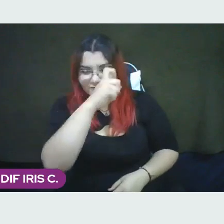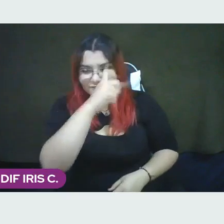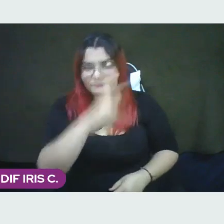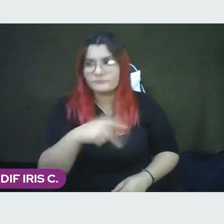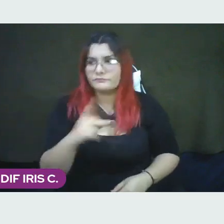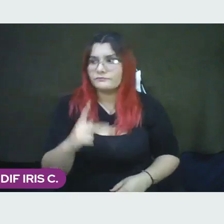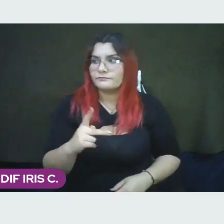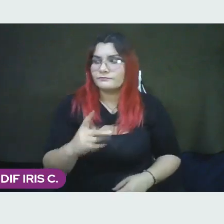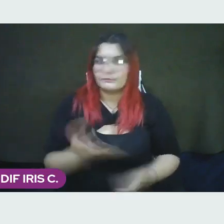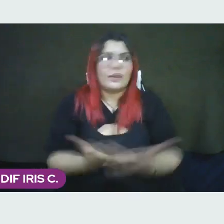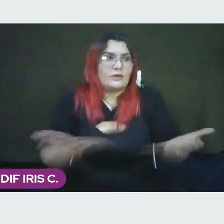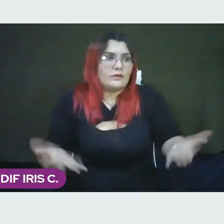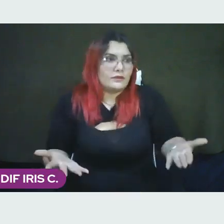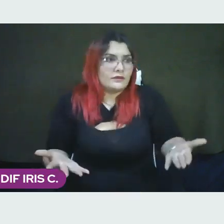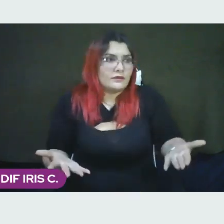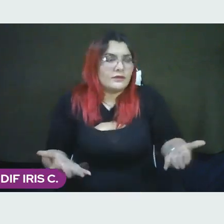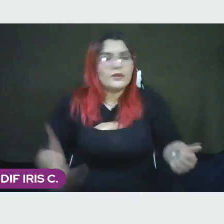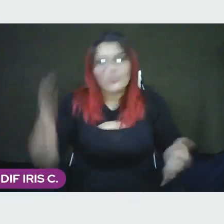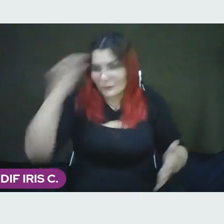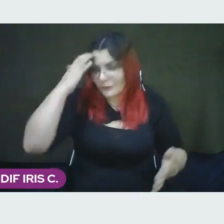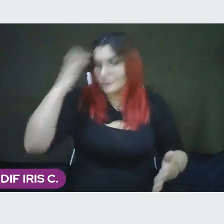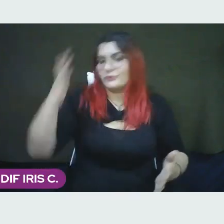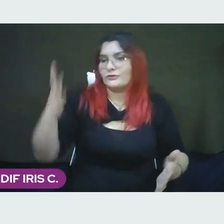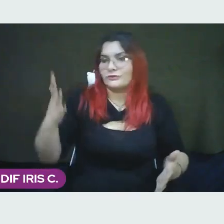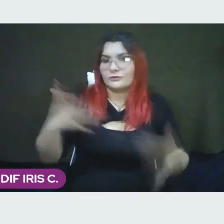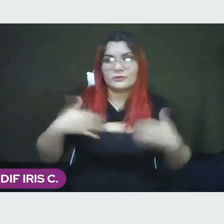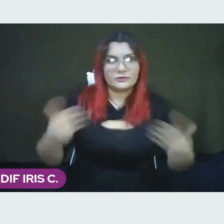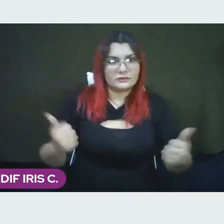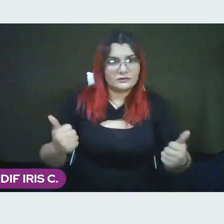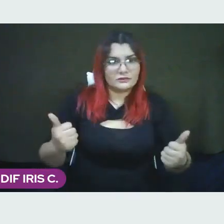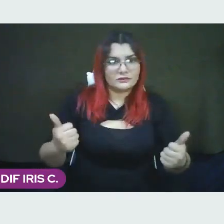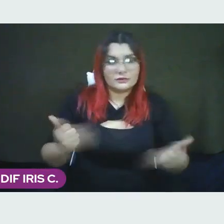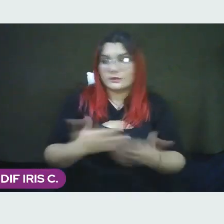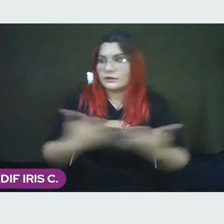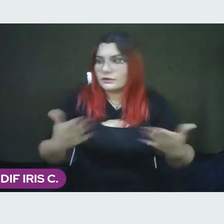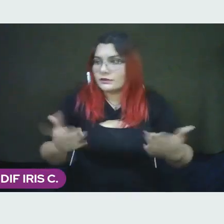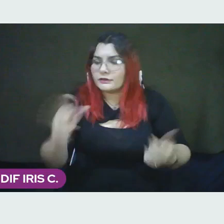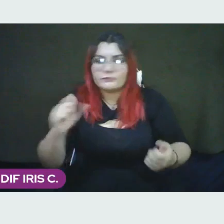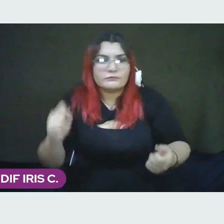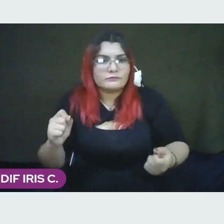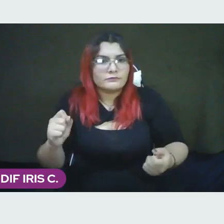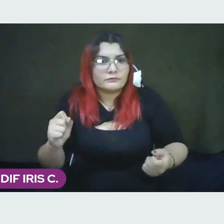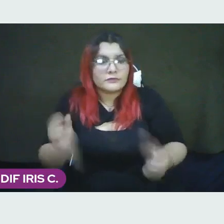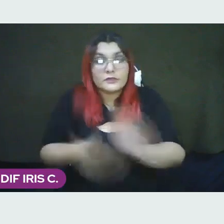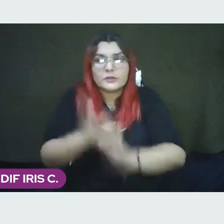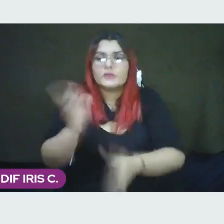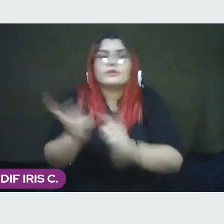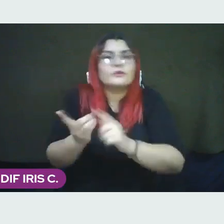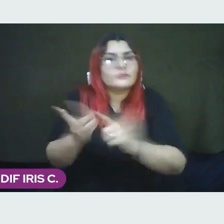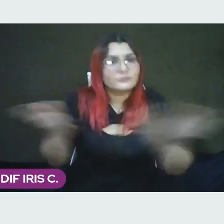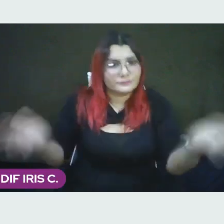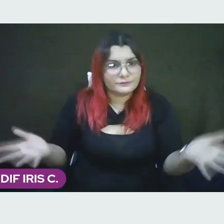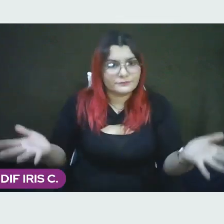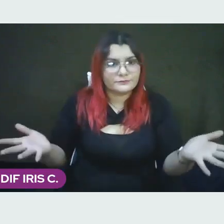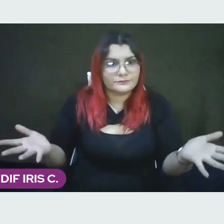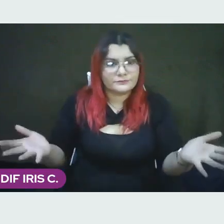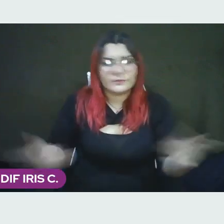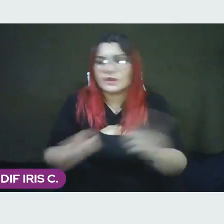acudir para que me ayude, para poder curarme,